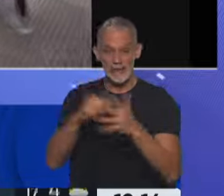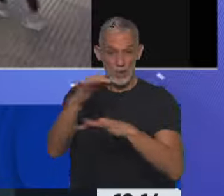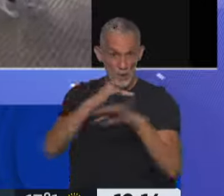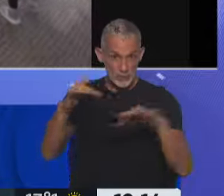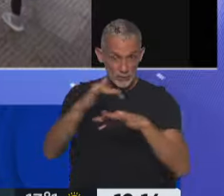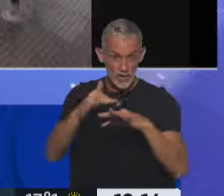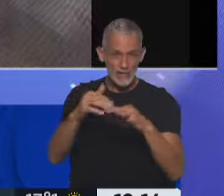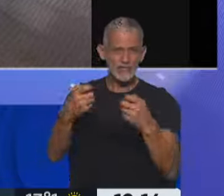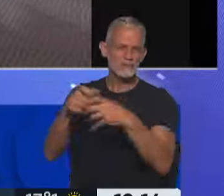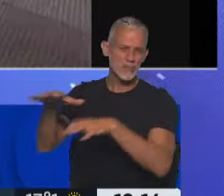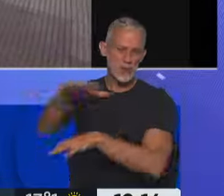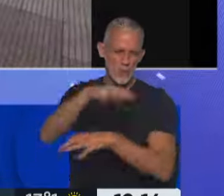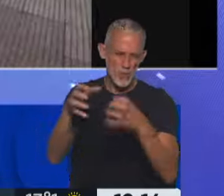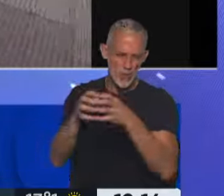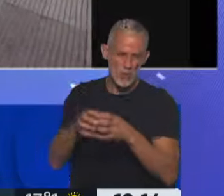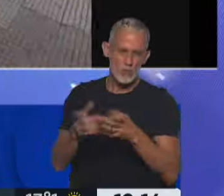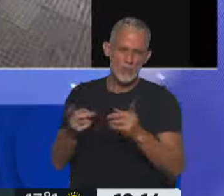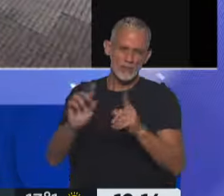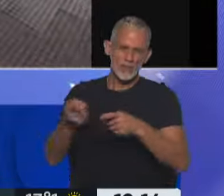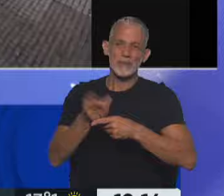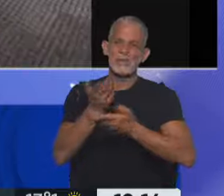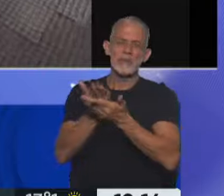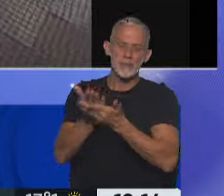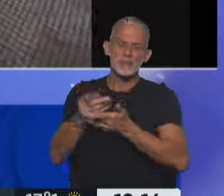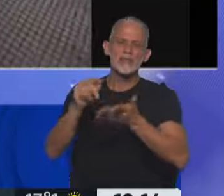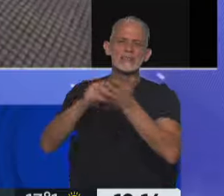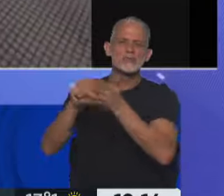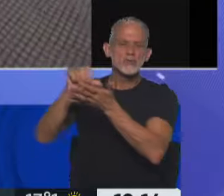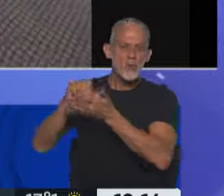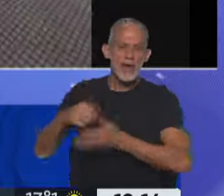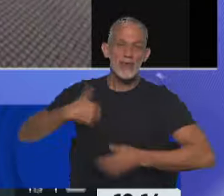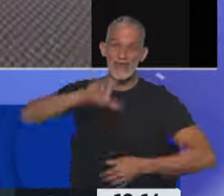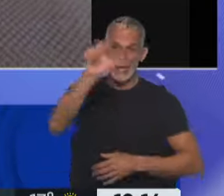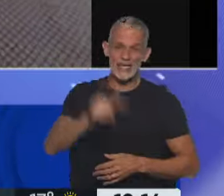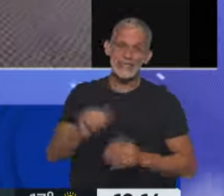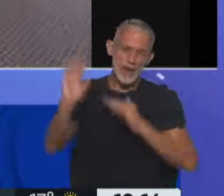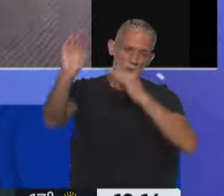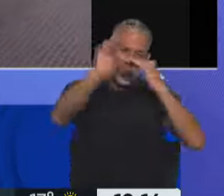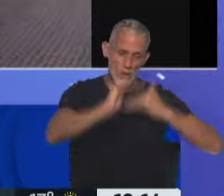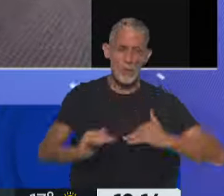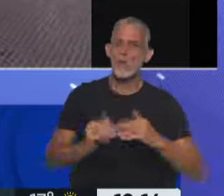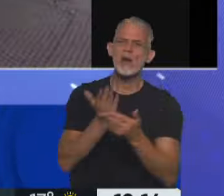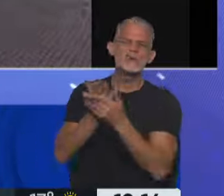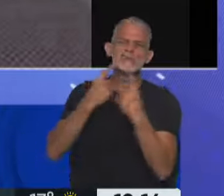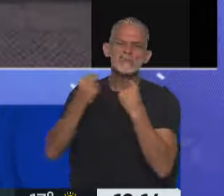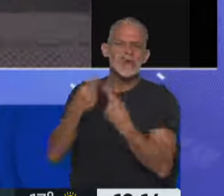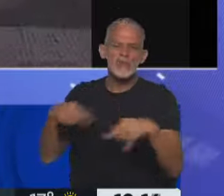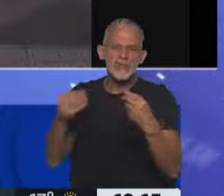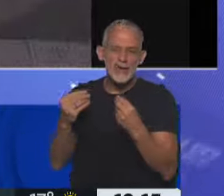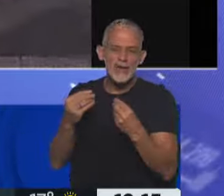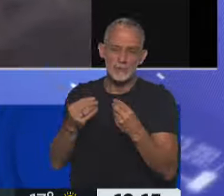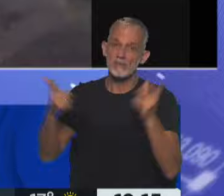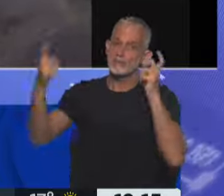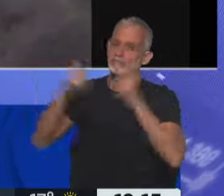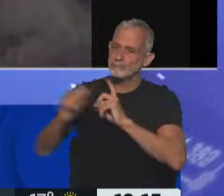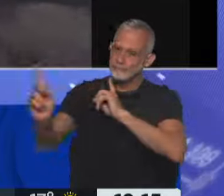las organizaciones sociales. También se desplegó en distintas ciudades del país con el reclamo, reiteramos, de una